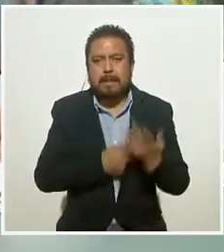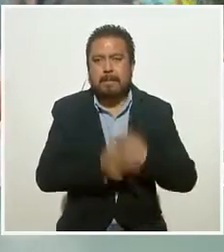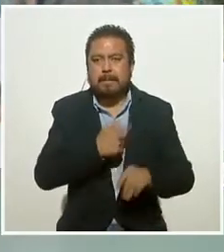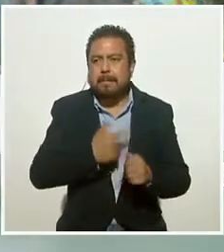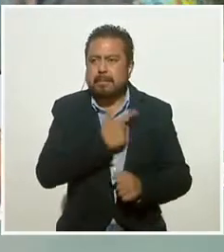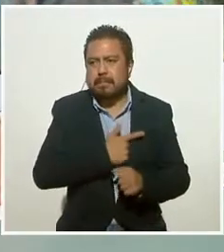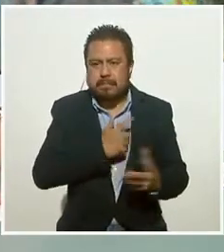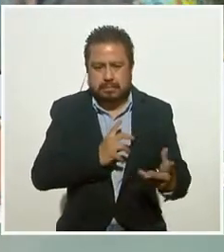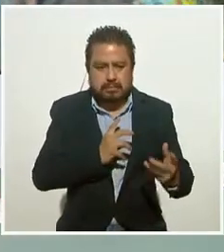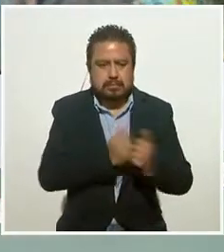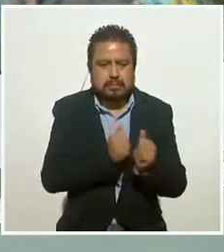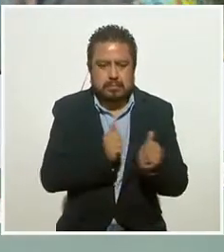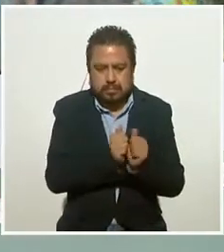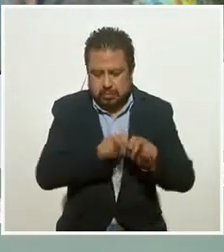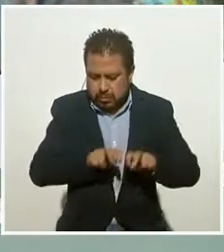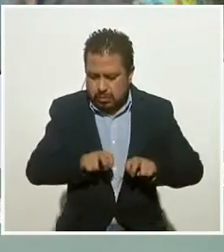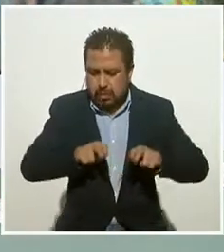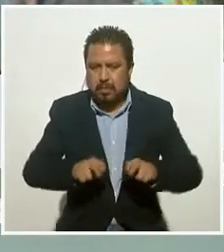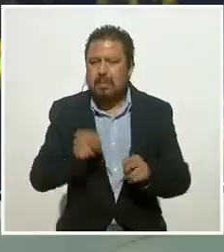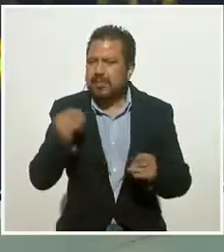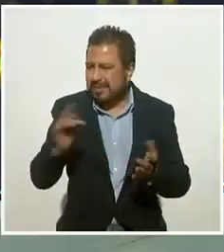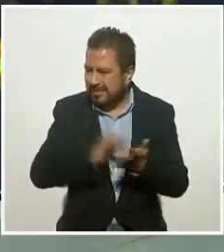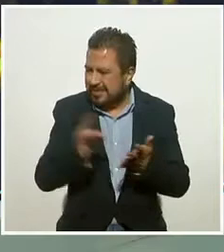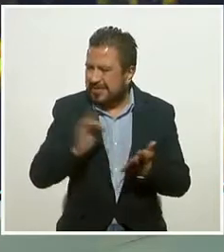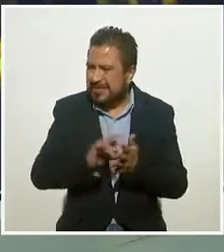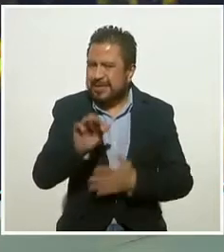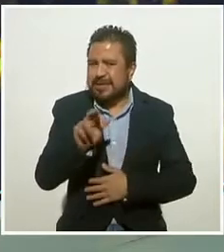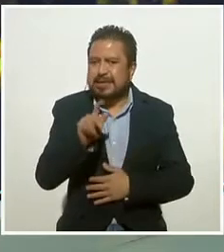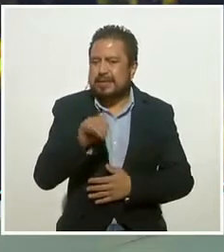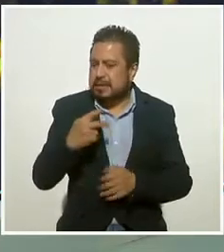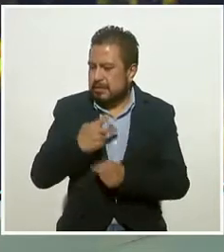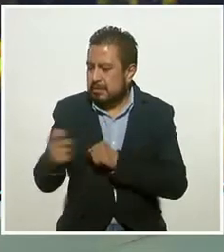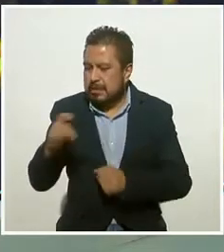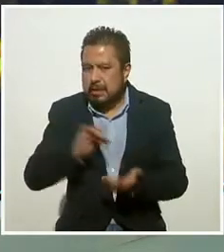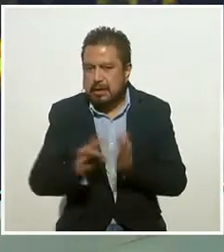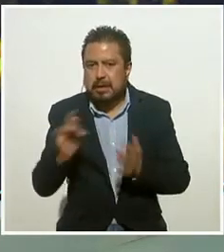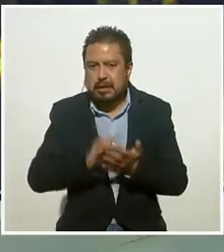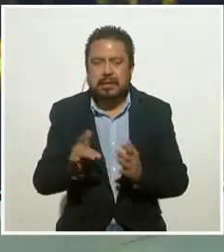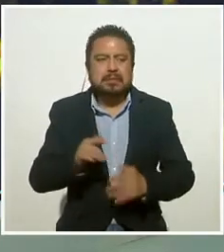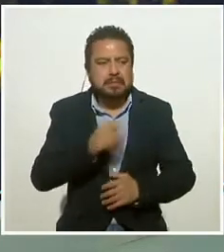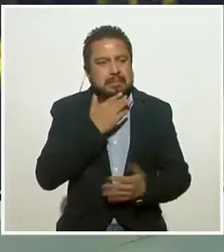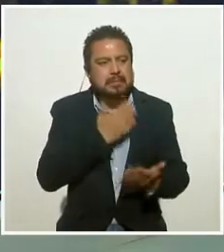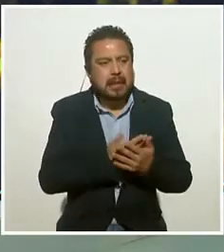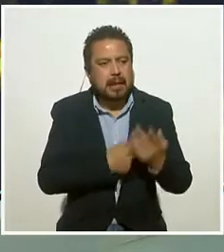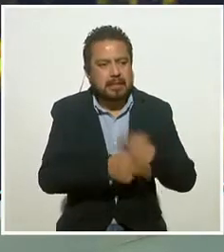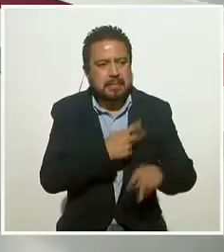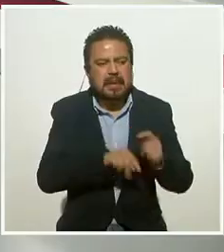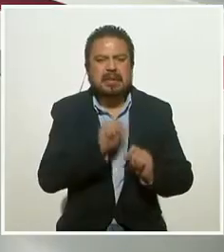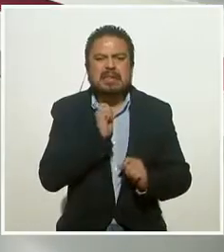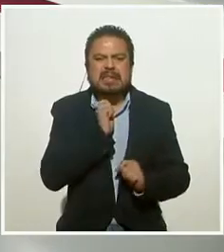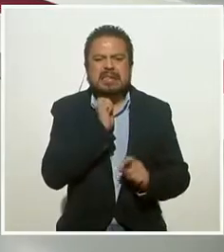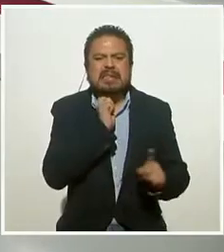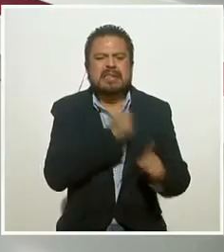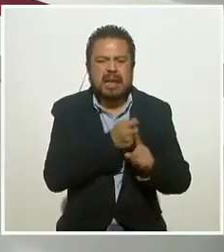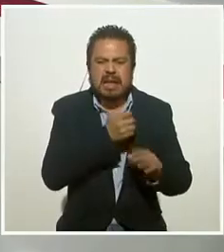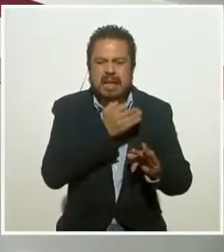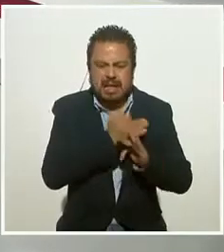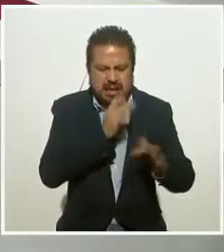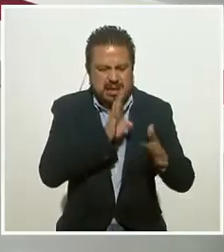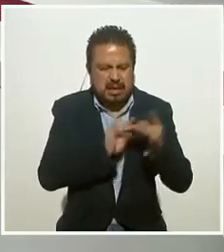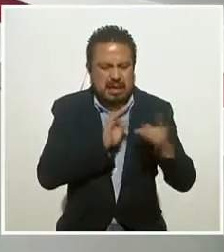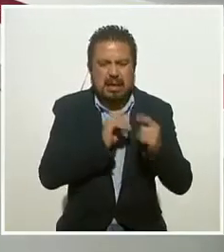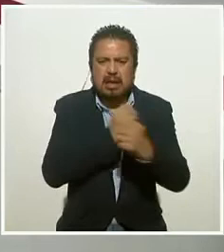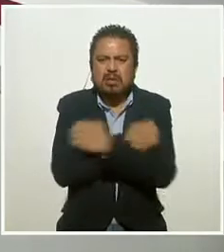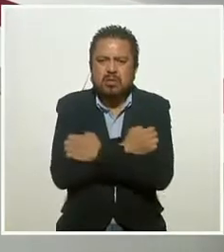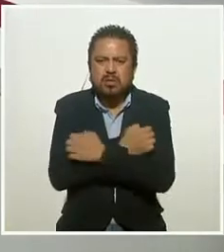tenerte aquí con nosotros. Muchísimas gracias, Cristina, muchísimas gracias por la invitación. No, al contrario, bienvenida. ¿Qué es esto o a qué se refiere la